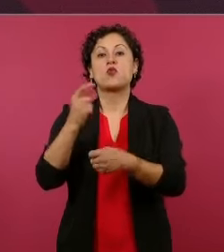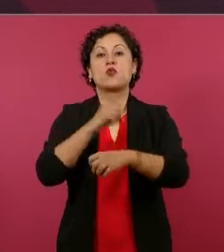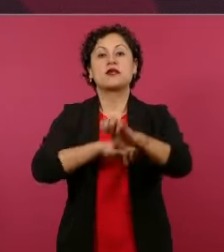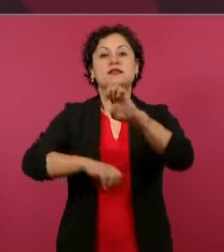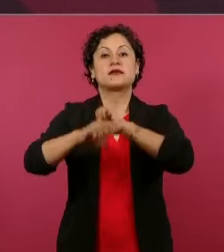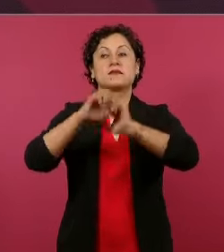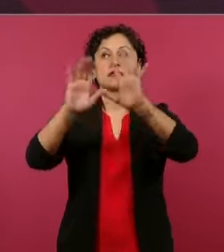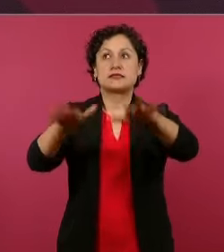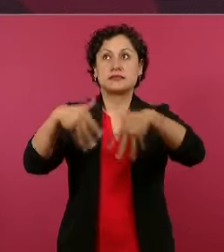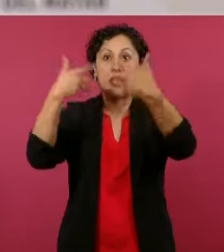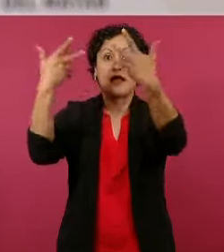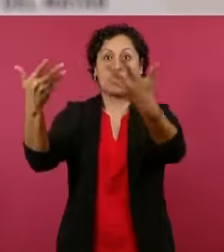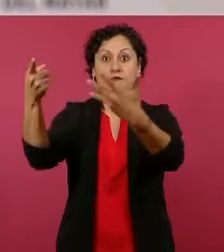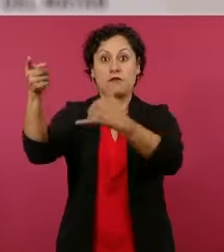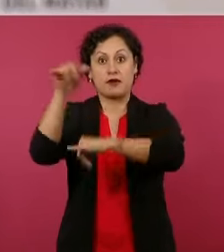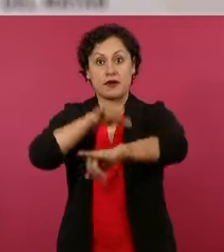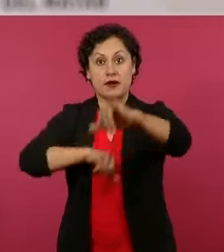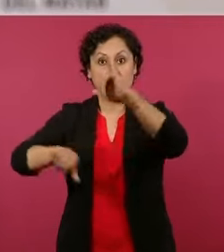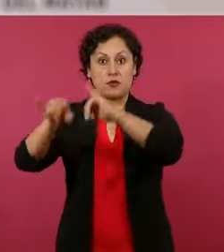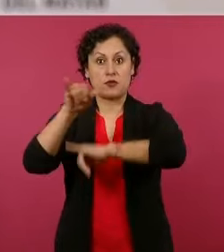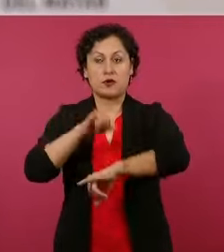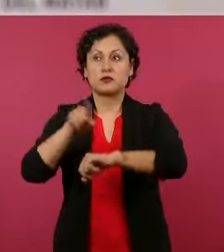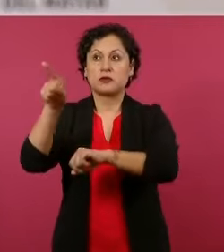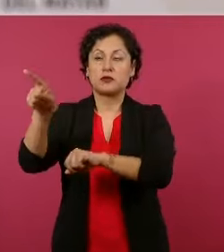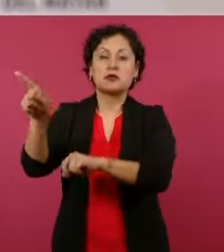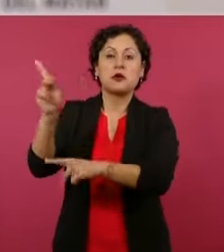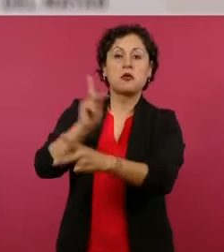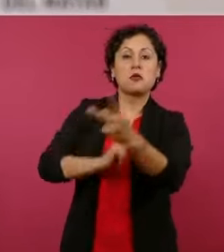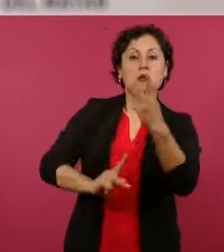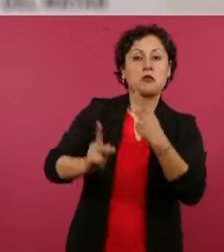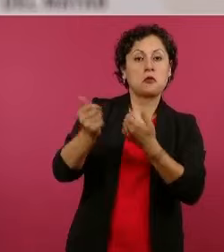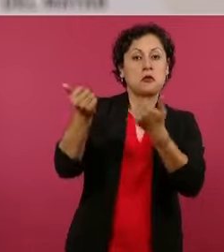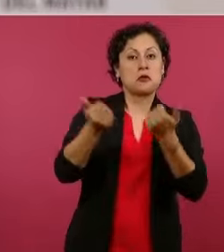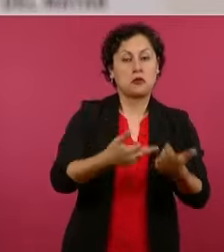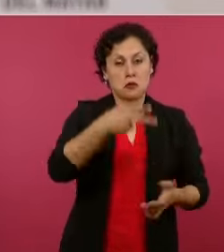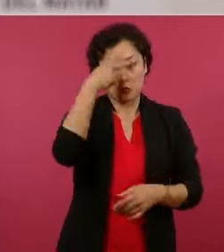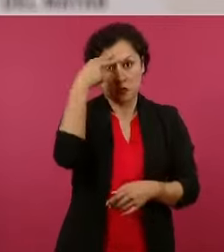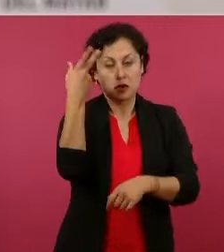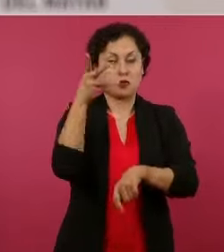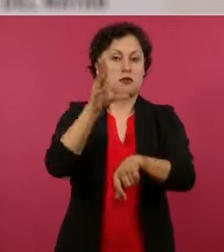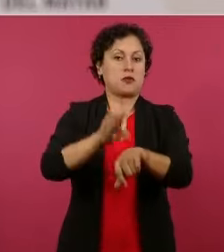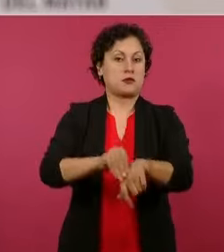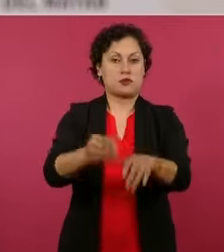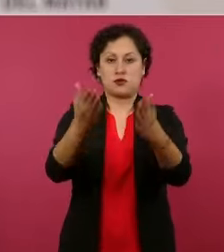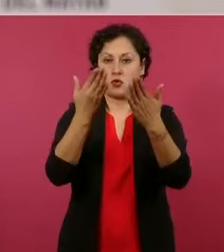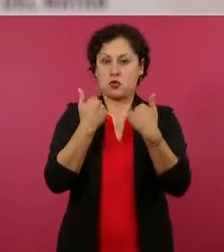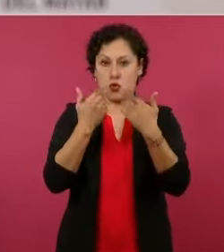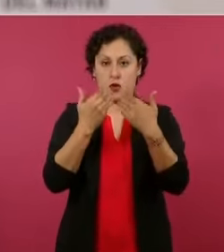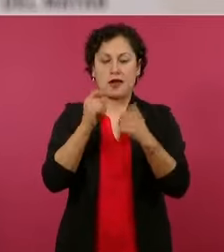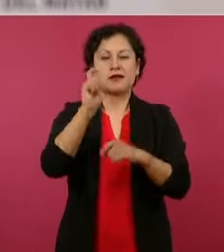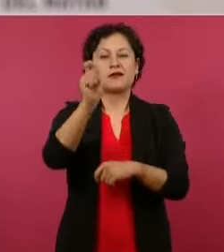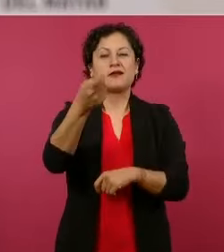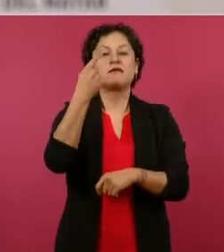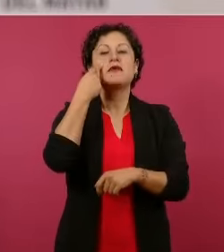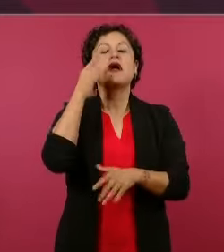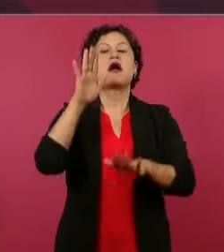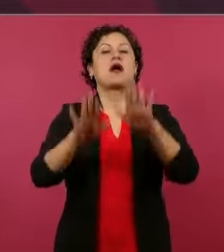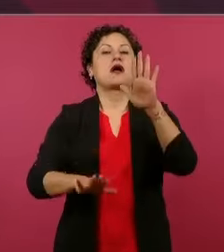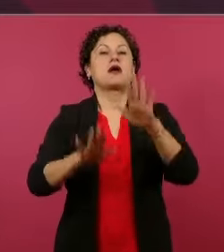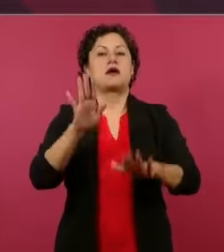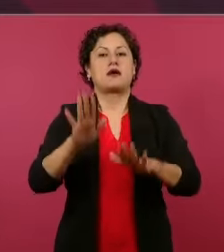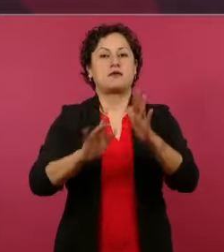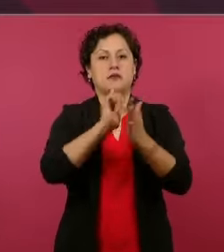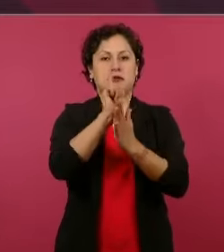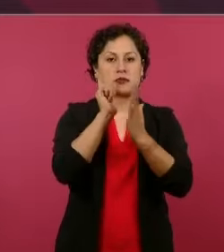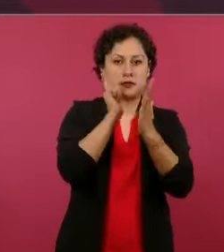un un permiso de comercialización en México la La regulación nacional lo que hace es que tengas se tenga a veces un